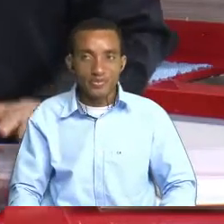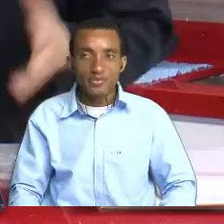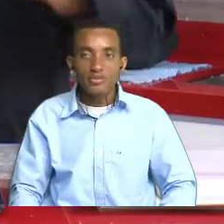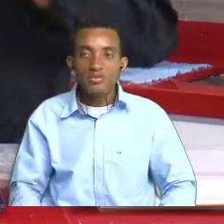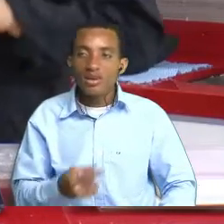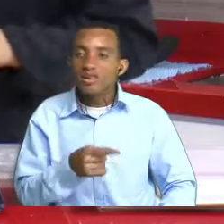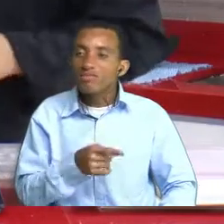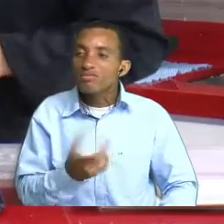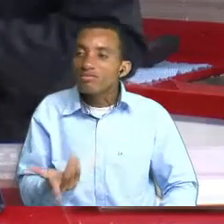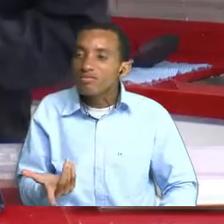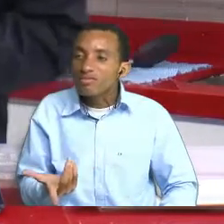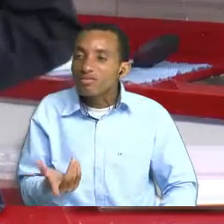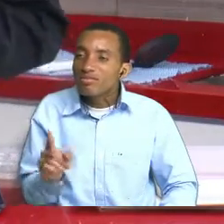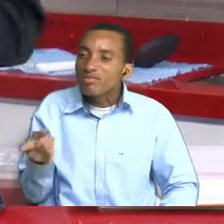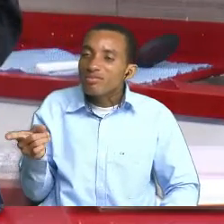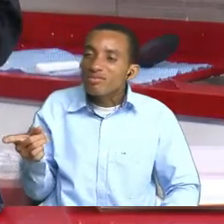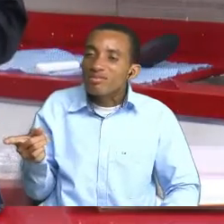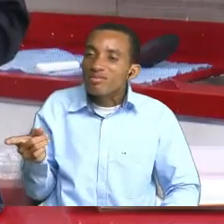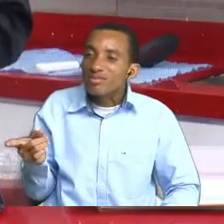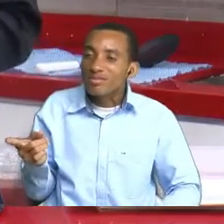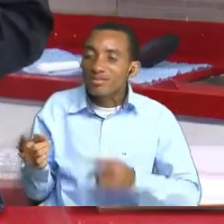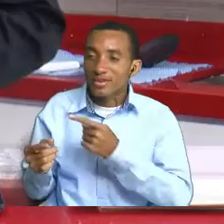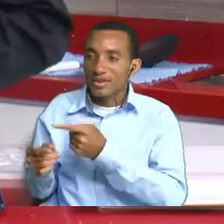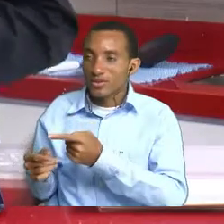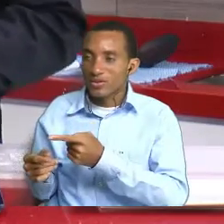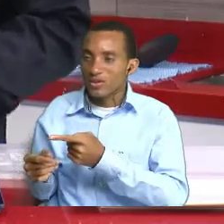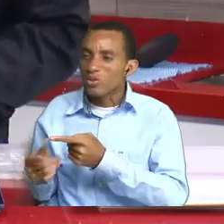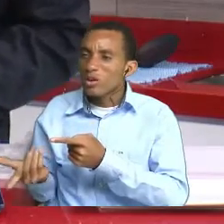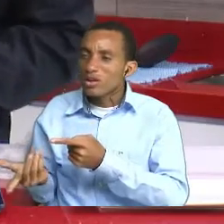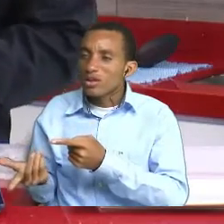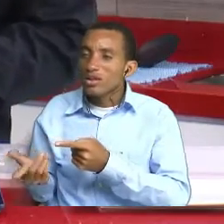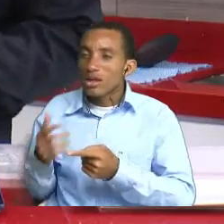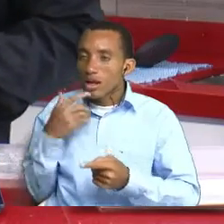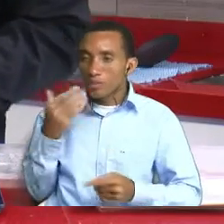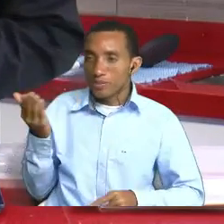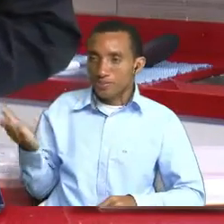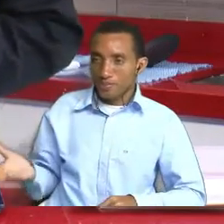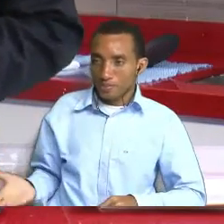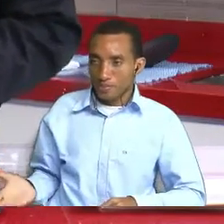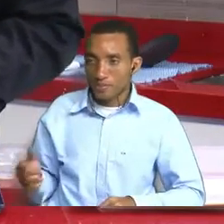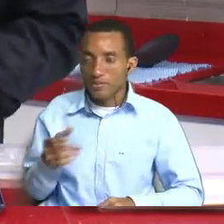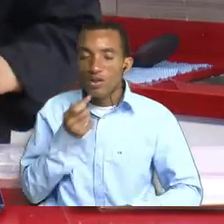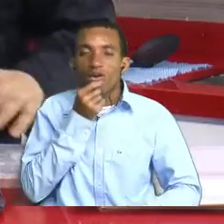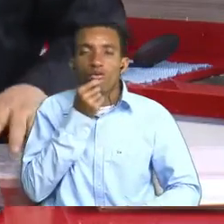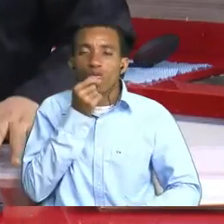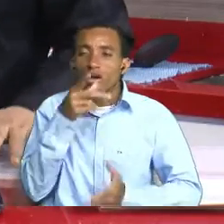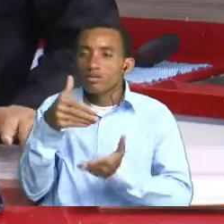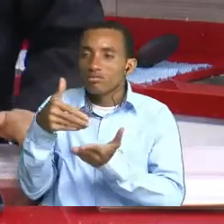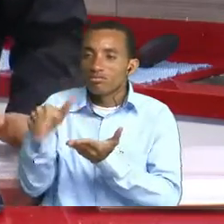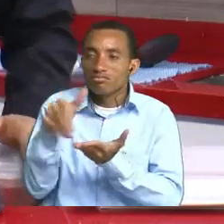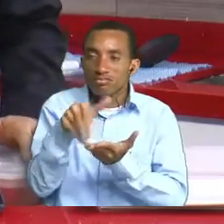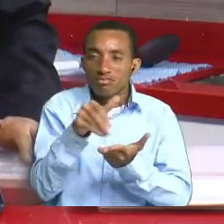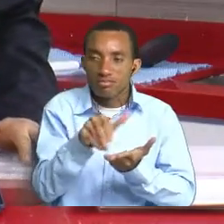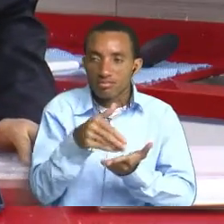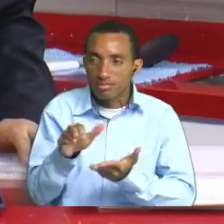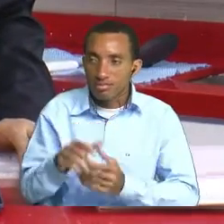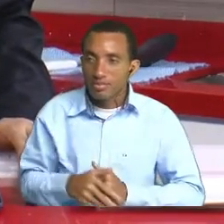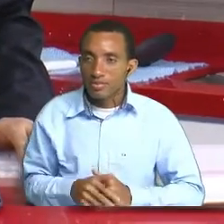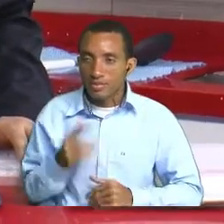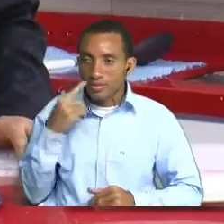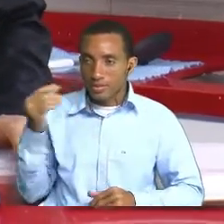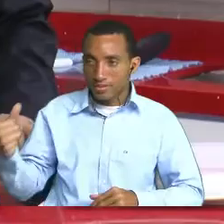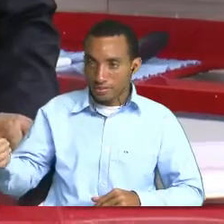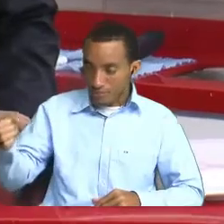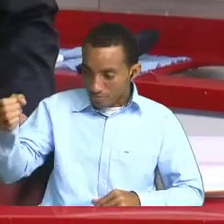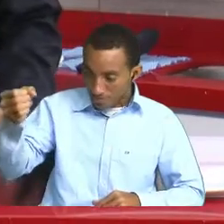bueno voy a presentarles los ingredientes que trajimos el día de hoy son ingredientes fáciles de conseguir ok traje por aquí tengo